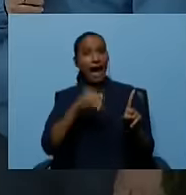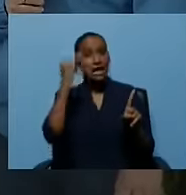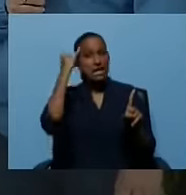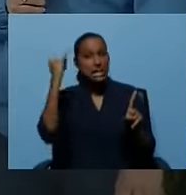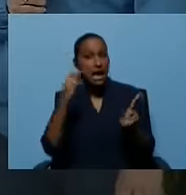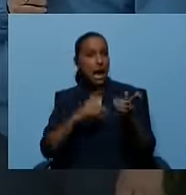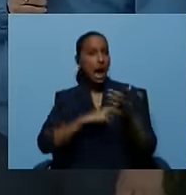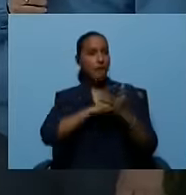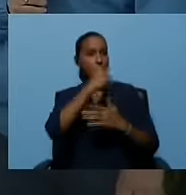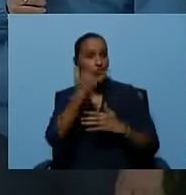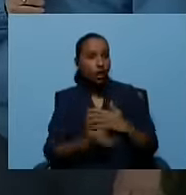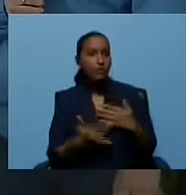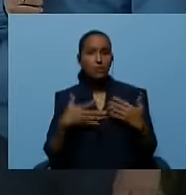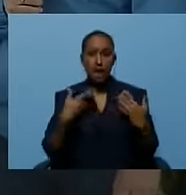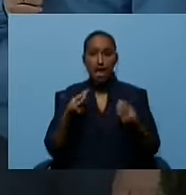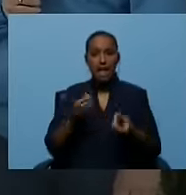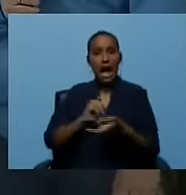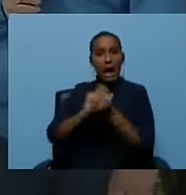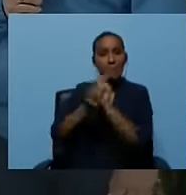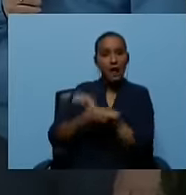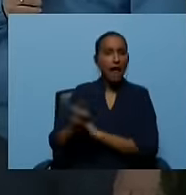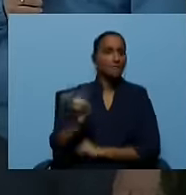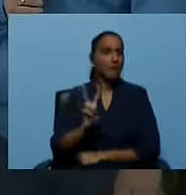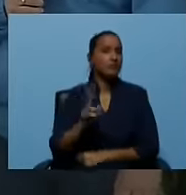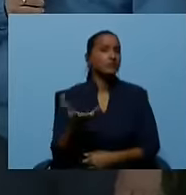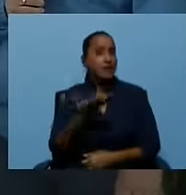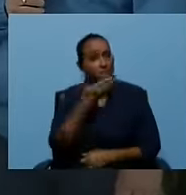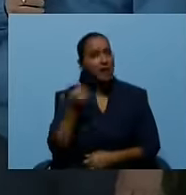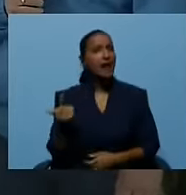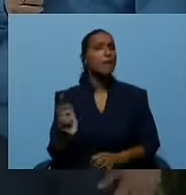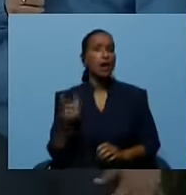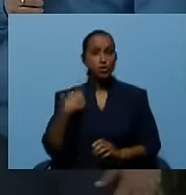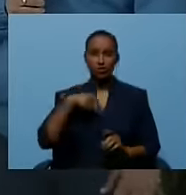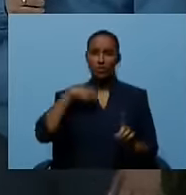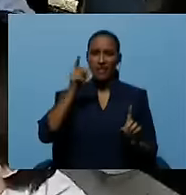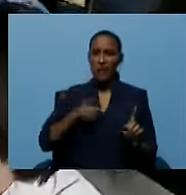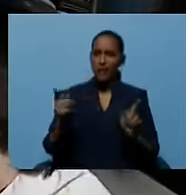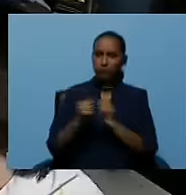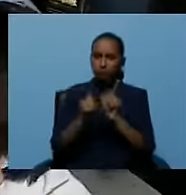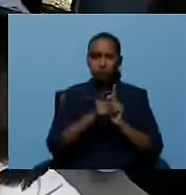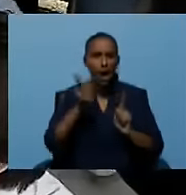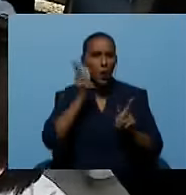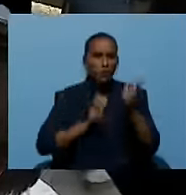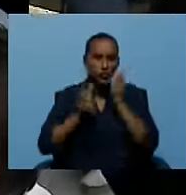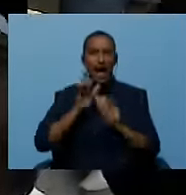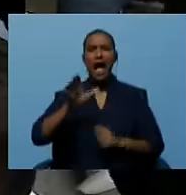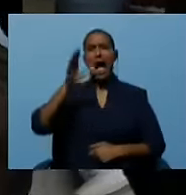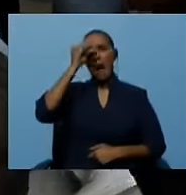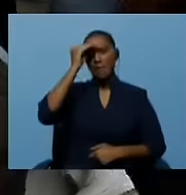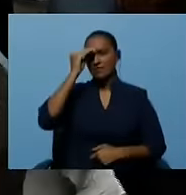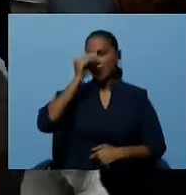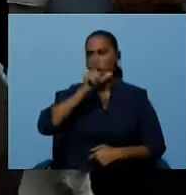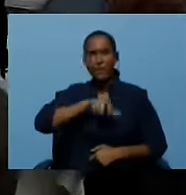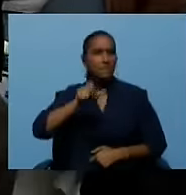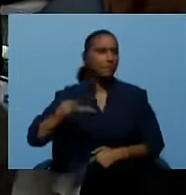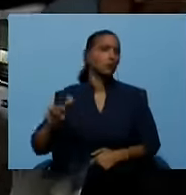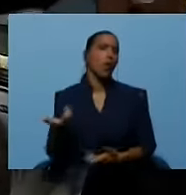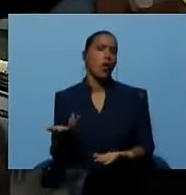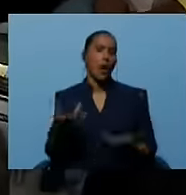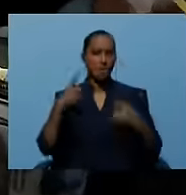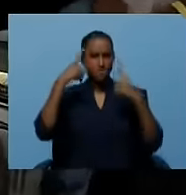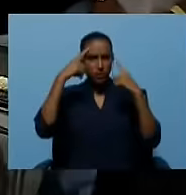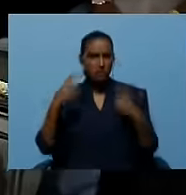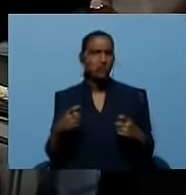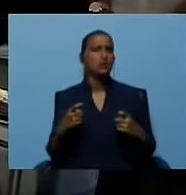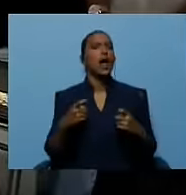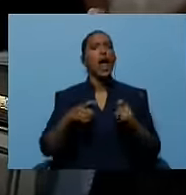para cambiar este país. Y este país va a cambiar para mejor si escuchamos a la gente, si aprendemos de la gente talentosa que está silenciosa